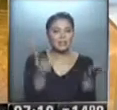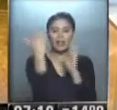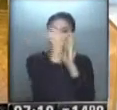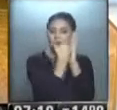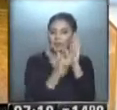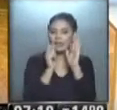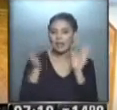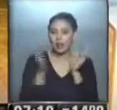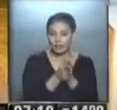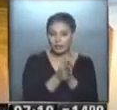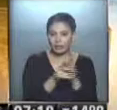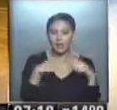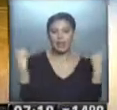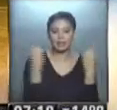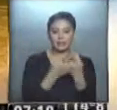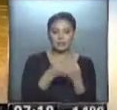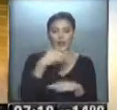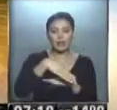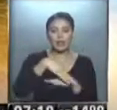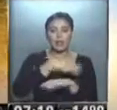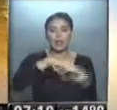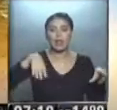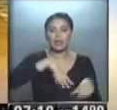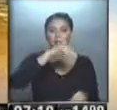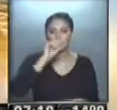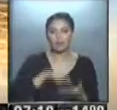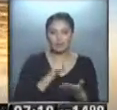electoral en la sala Hardoy de Cabildo de la ciudad.